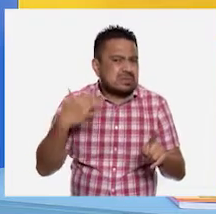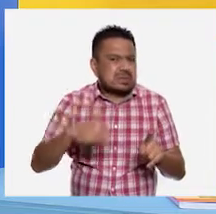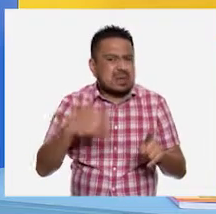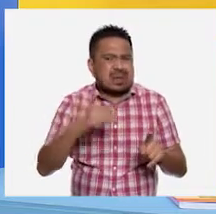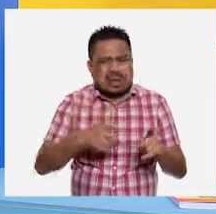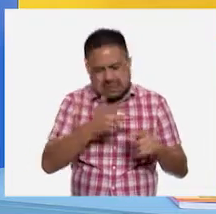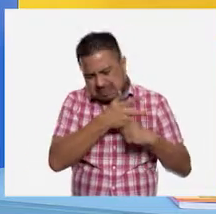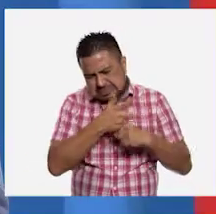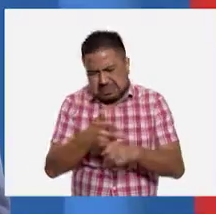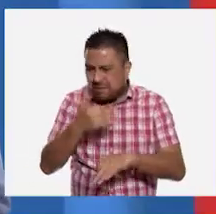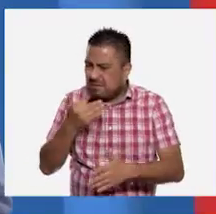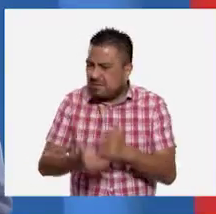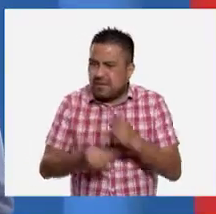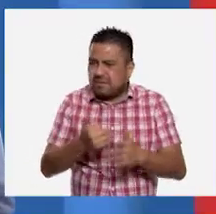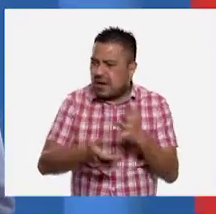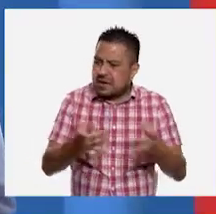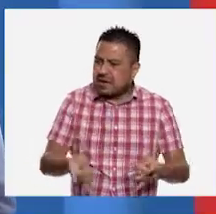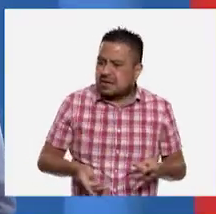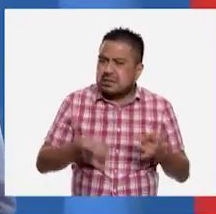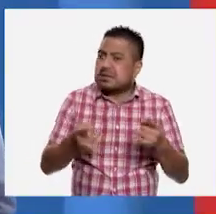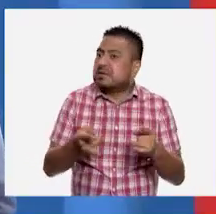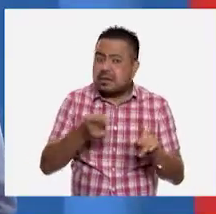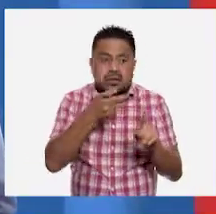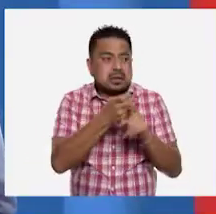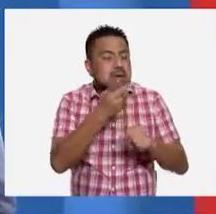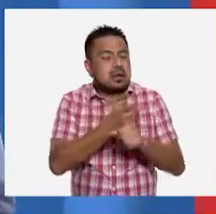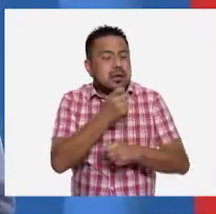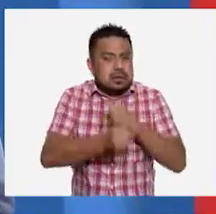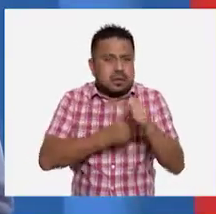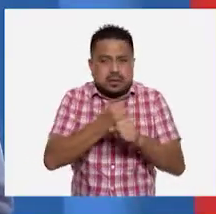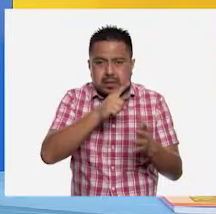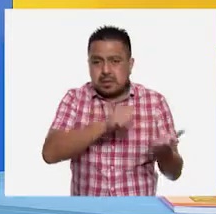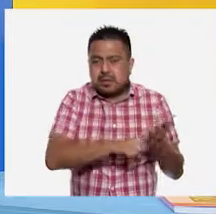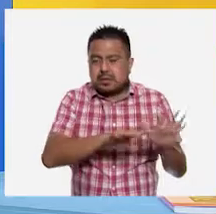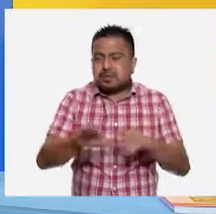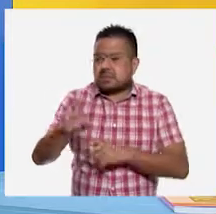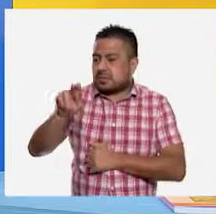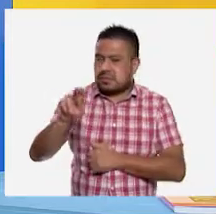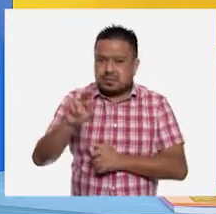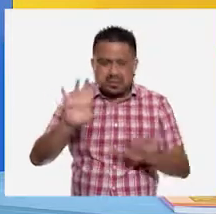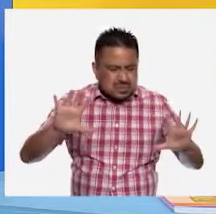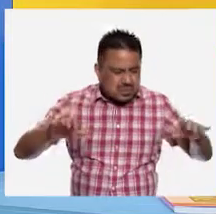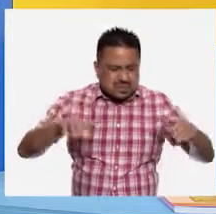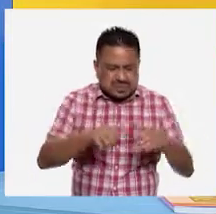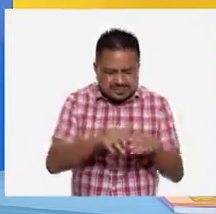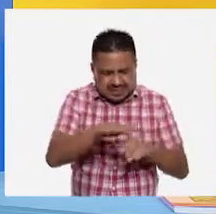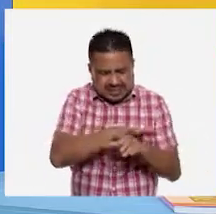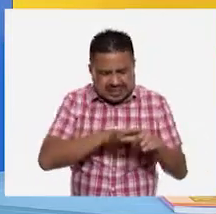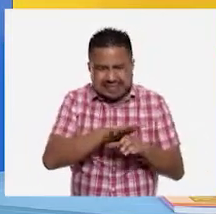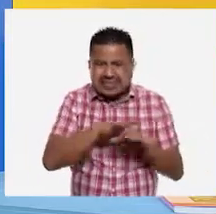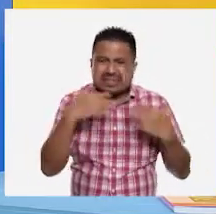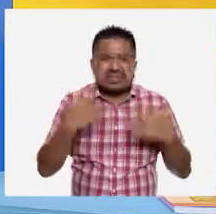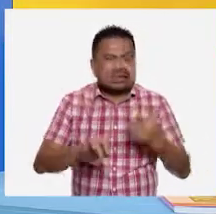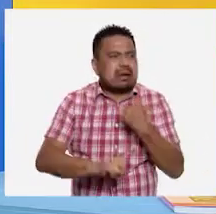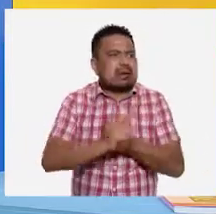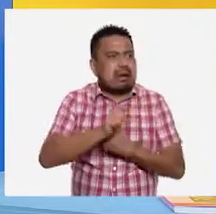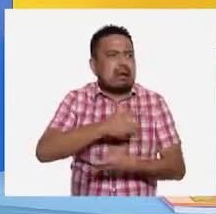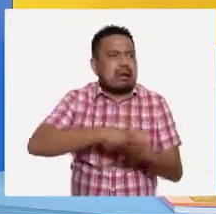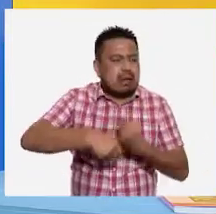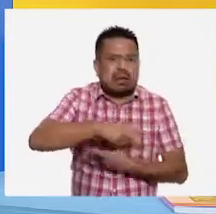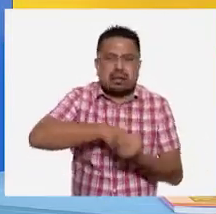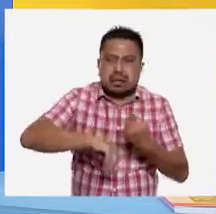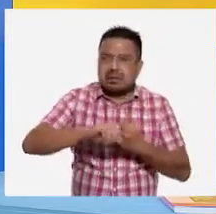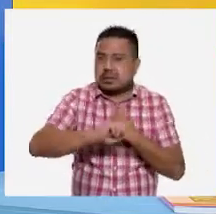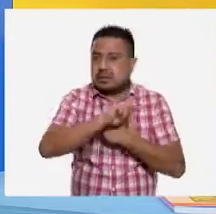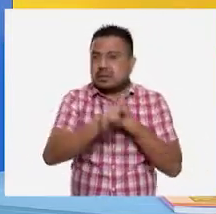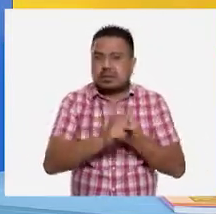una producción de calidad. A pesar de ello, a finales de los años 80, en medio de las constantes crisis económicas que ha vivido el